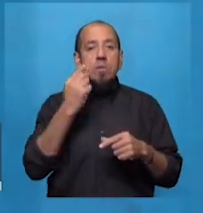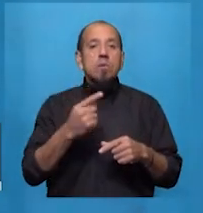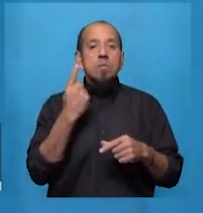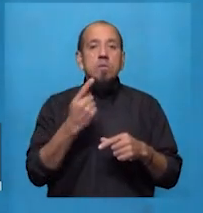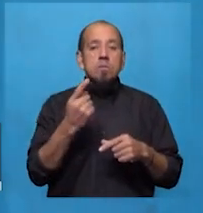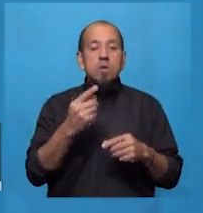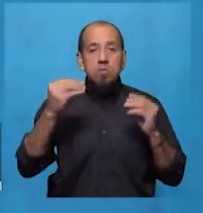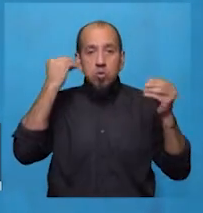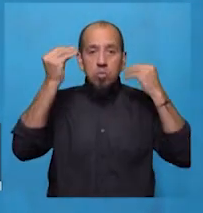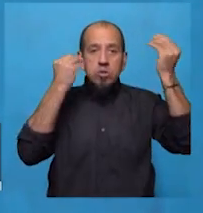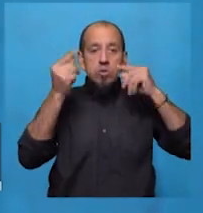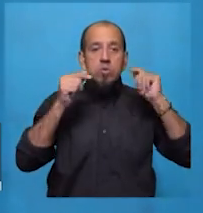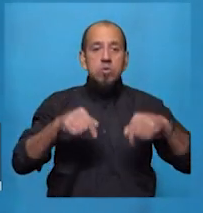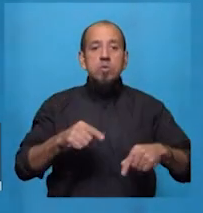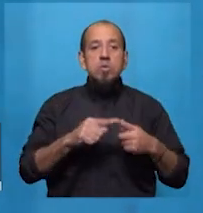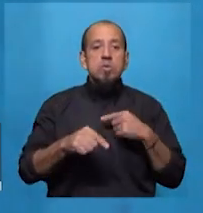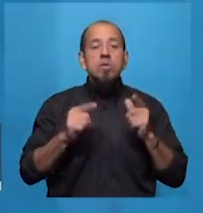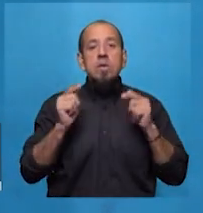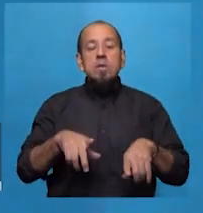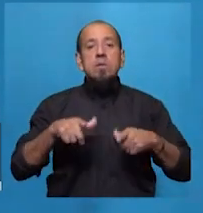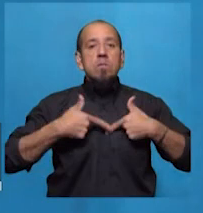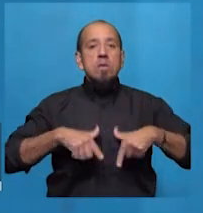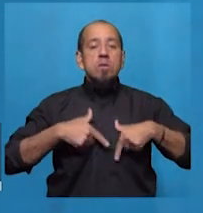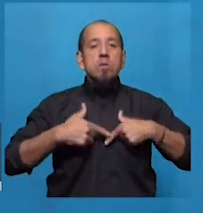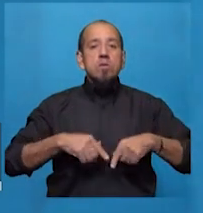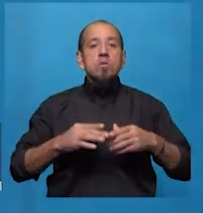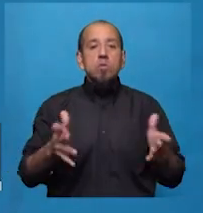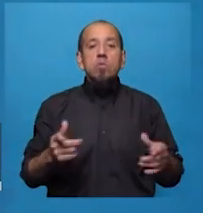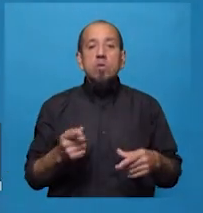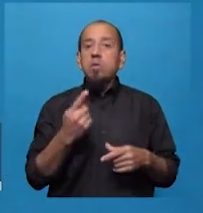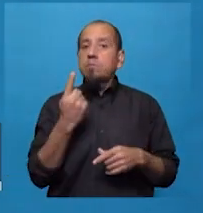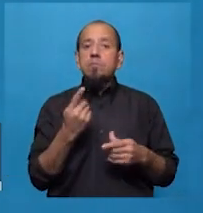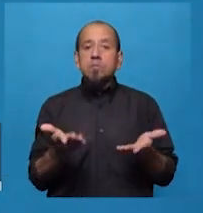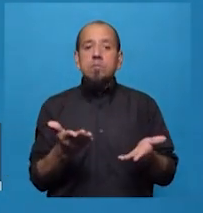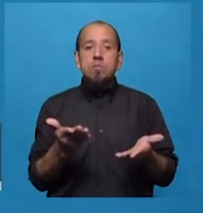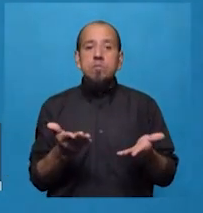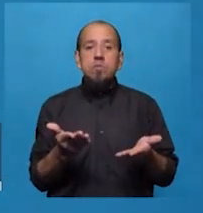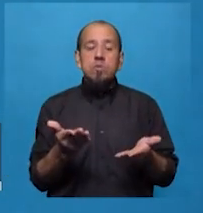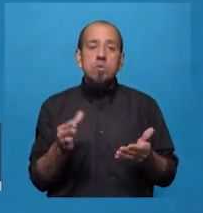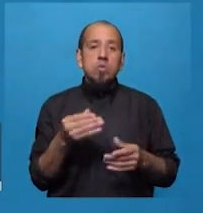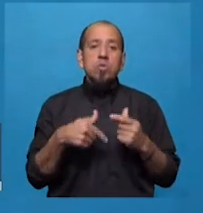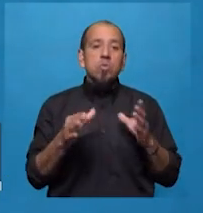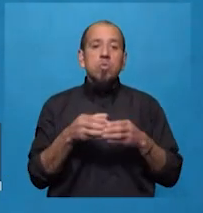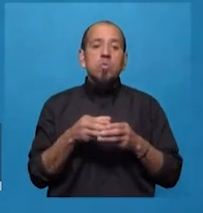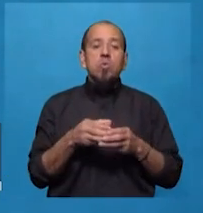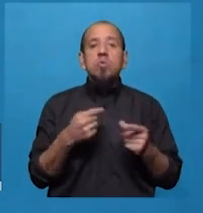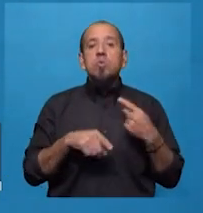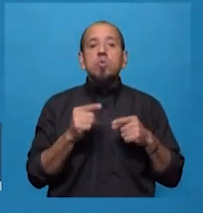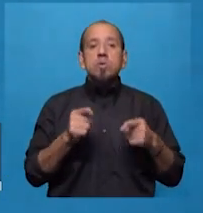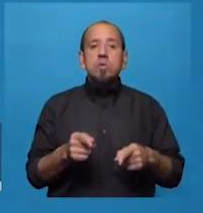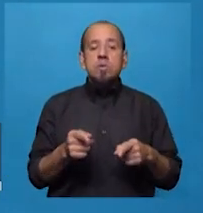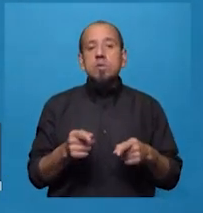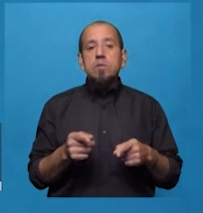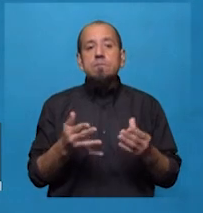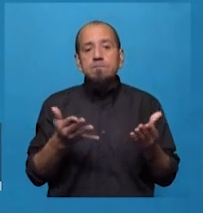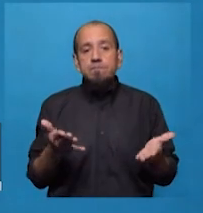foco de preocupación en el país hoy y a suministro particularmente como el peor evaluado de todo el gabinete entonces entre esa entre esas